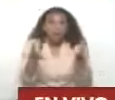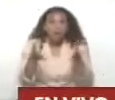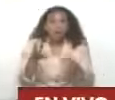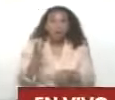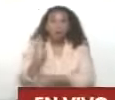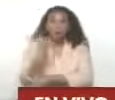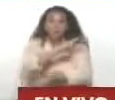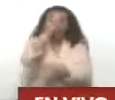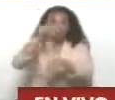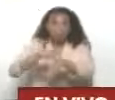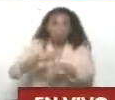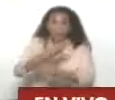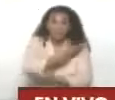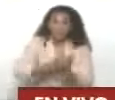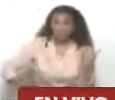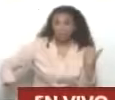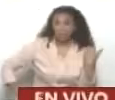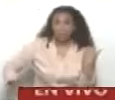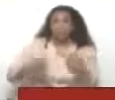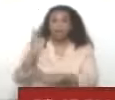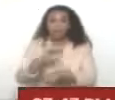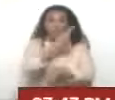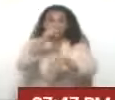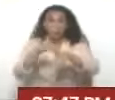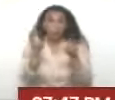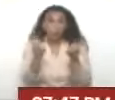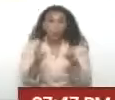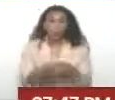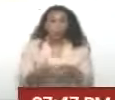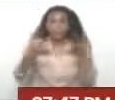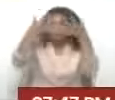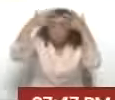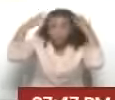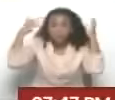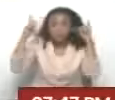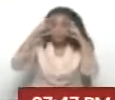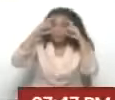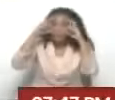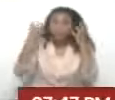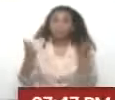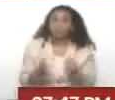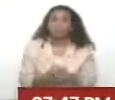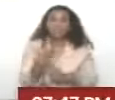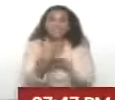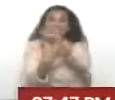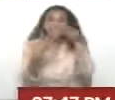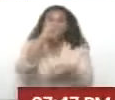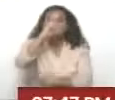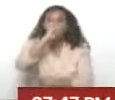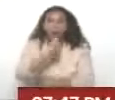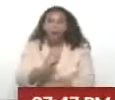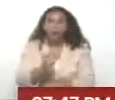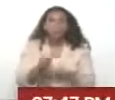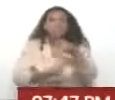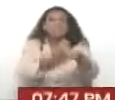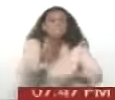confundieron un sector importante del pueblo. Y tuvieron la Asamblea Nacional 5 años. ¿Y qué